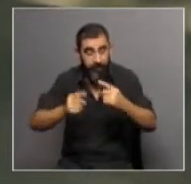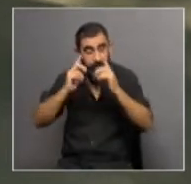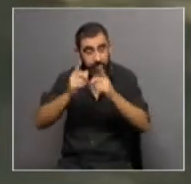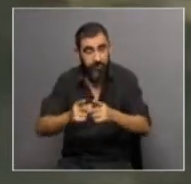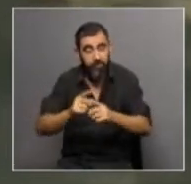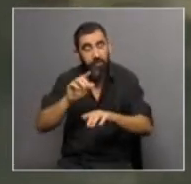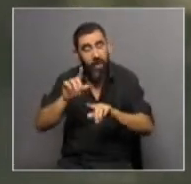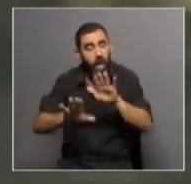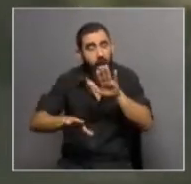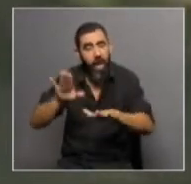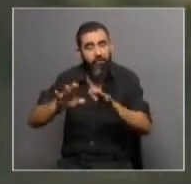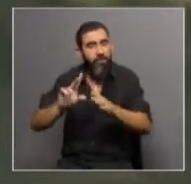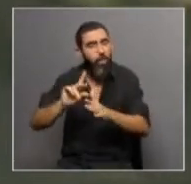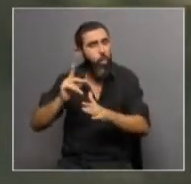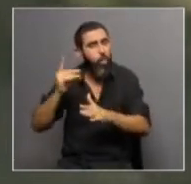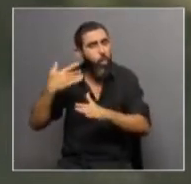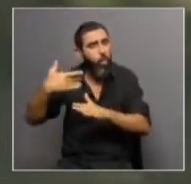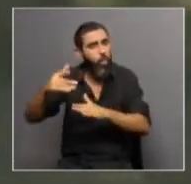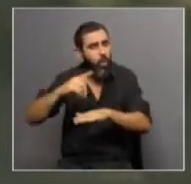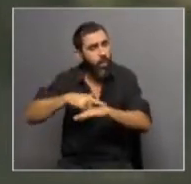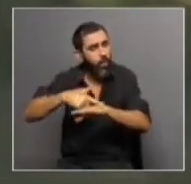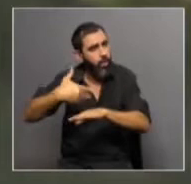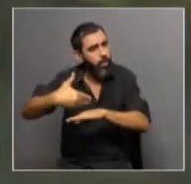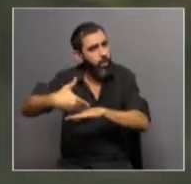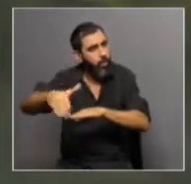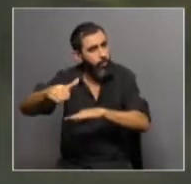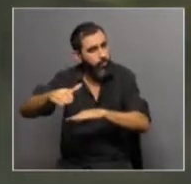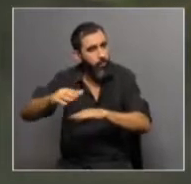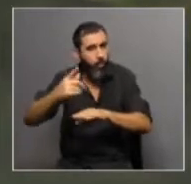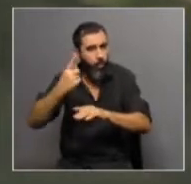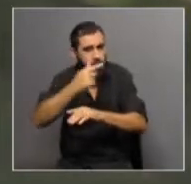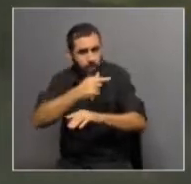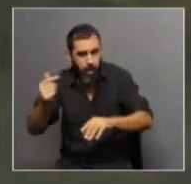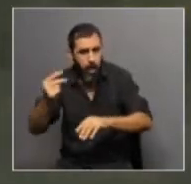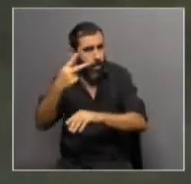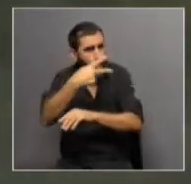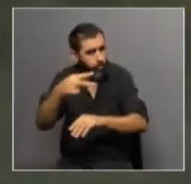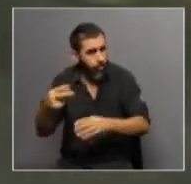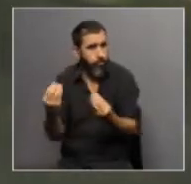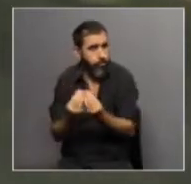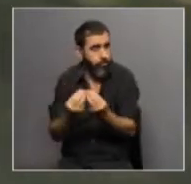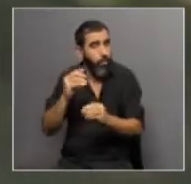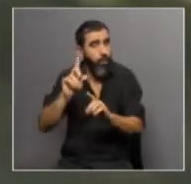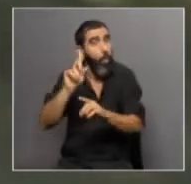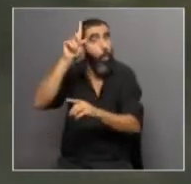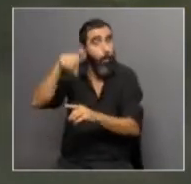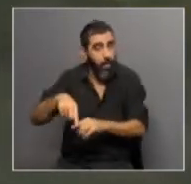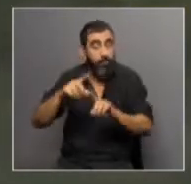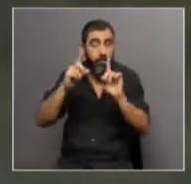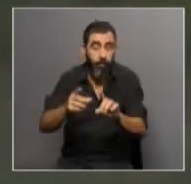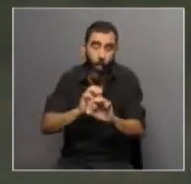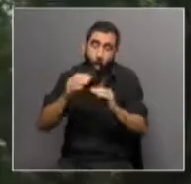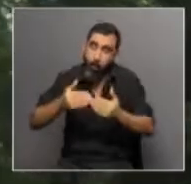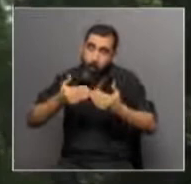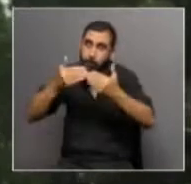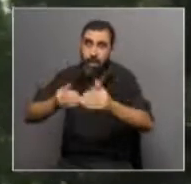que a menudo tiene una duración prolongada de semanas, a veces hasta un mes o incluso